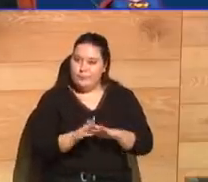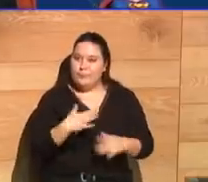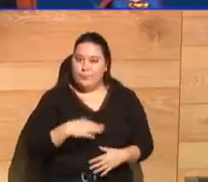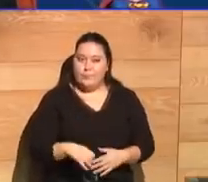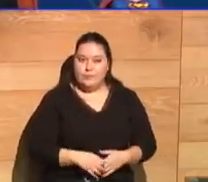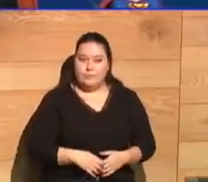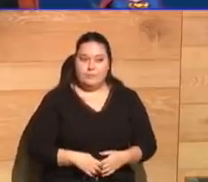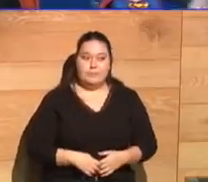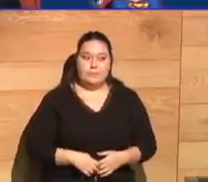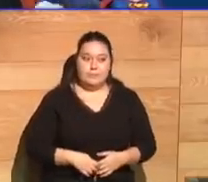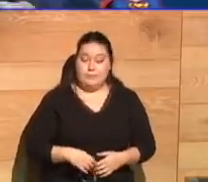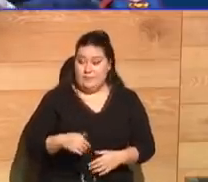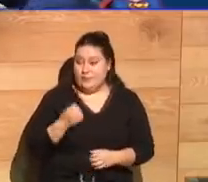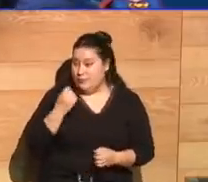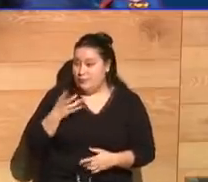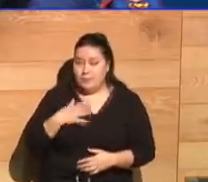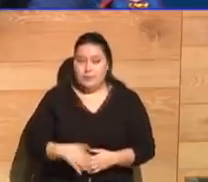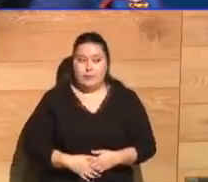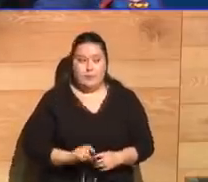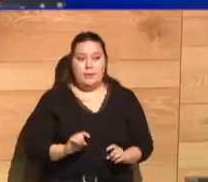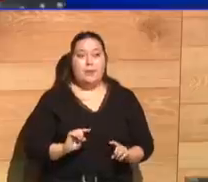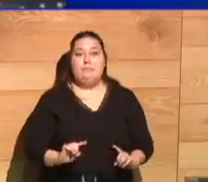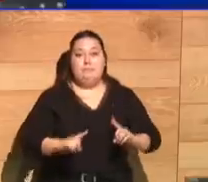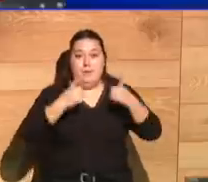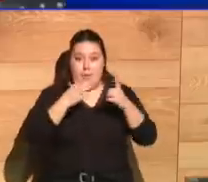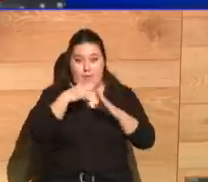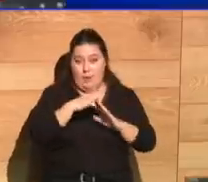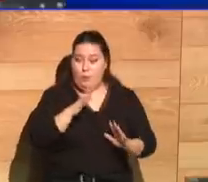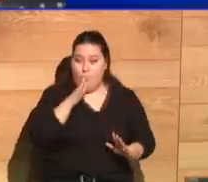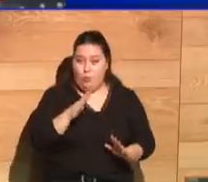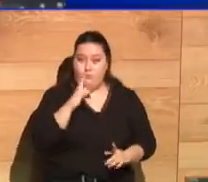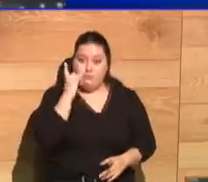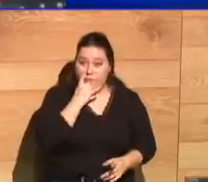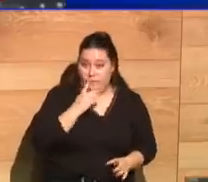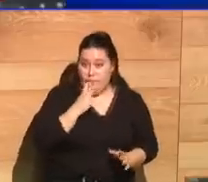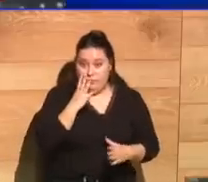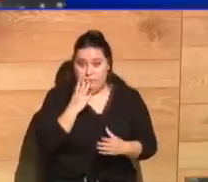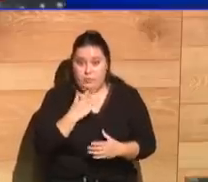Está bien, ¿no? De todas formas, sería la primera vez que paramos porque alguien ha cometido un error. Juan, me duele esto.